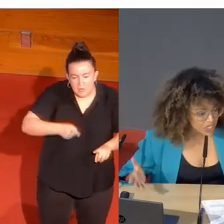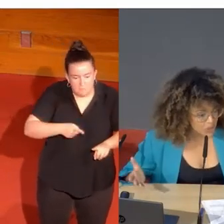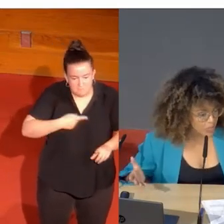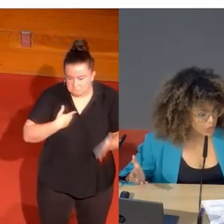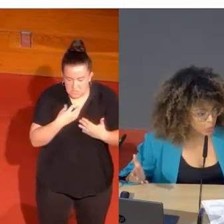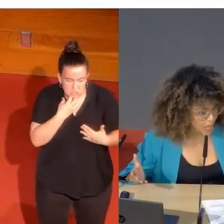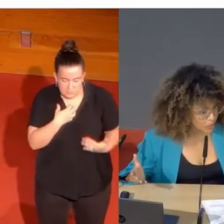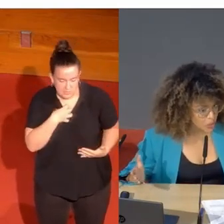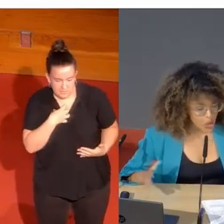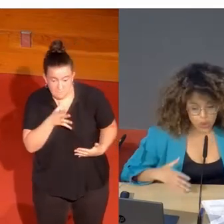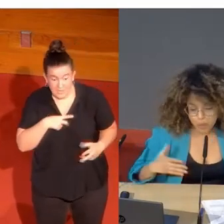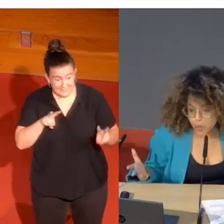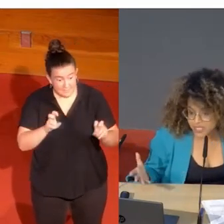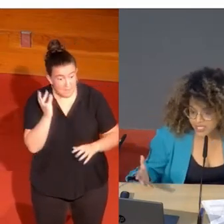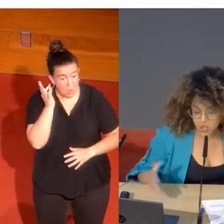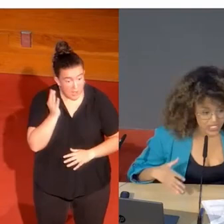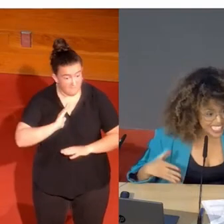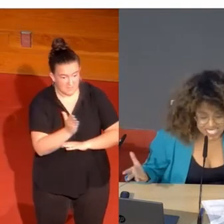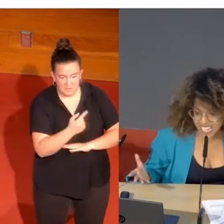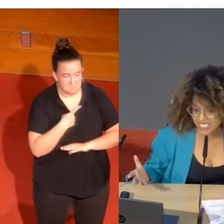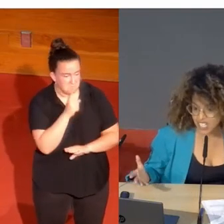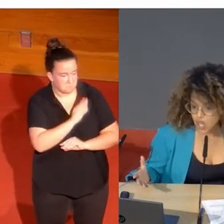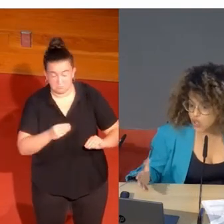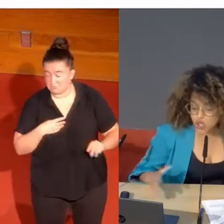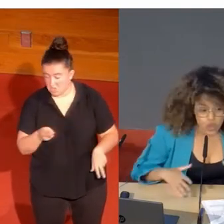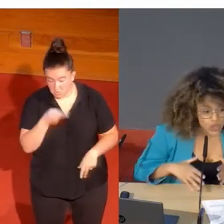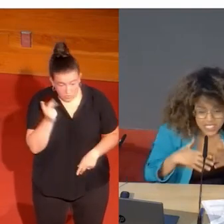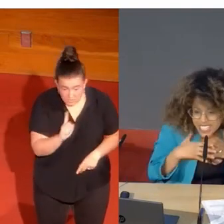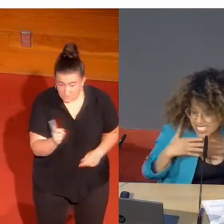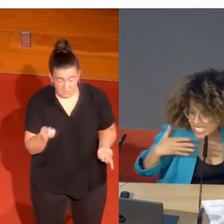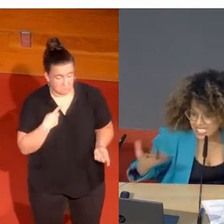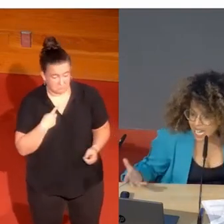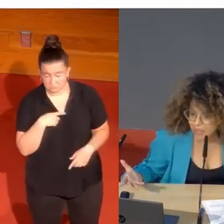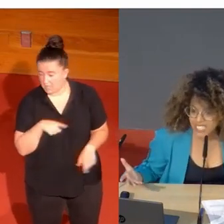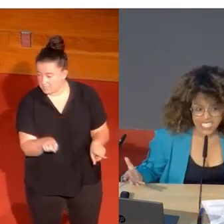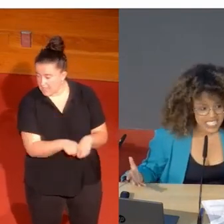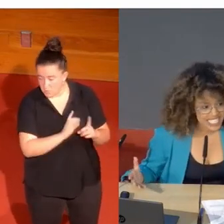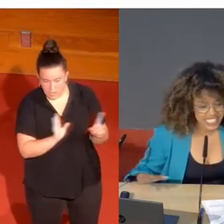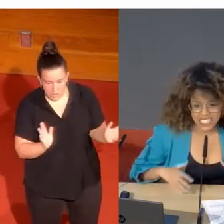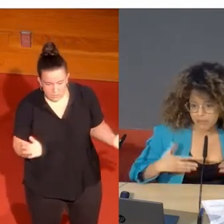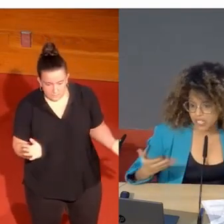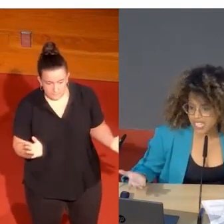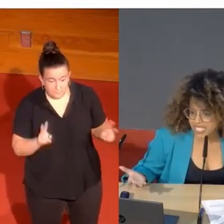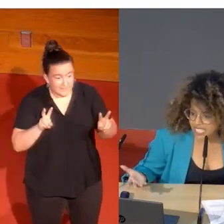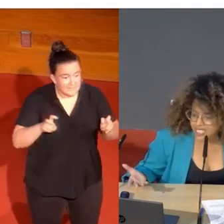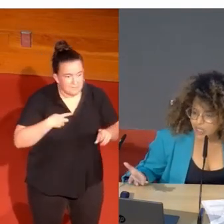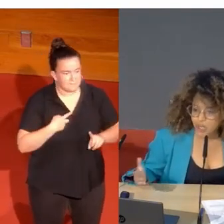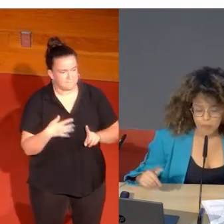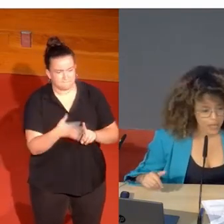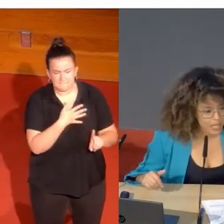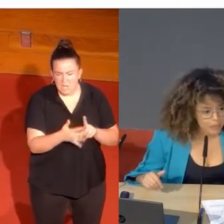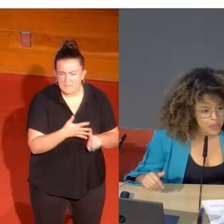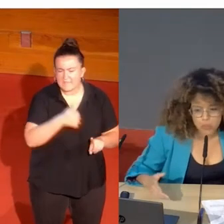directamente son censurados no importan no interesan no no no interesa que se hable se trata la violencia de